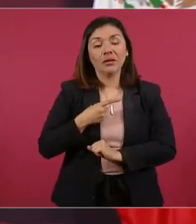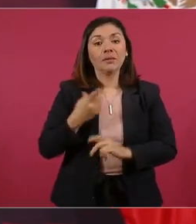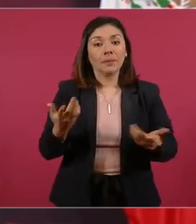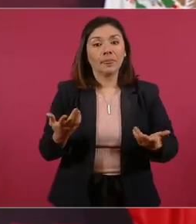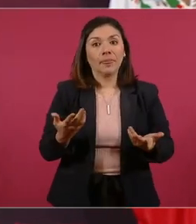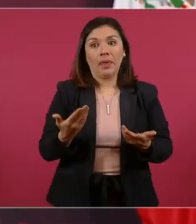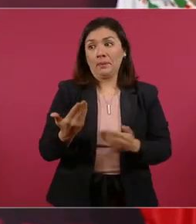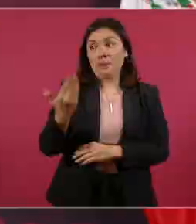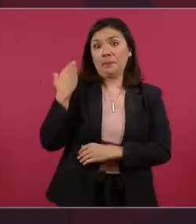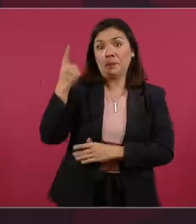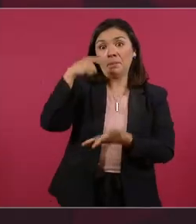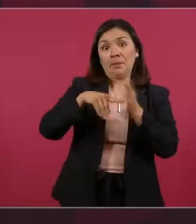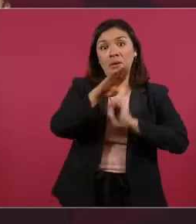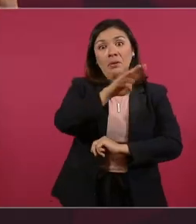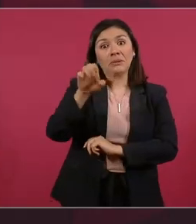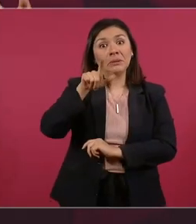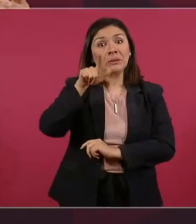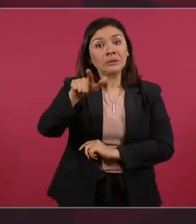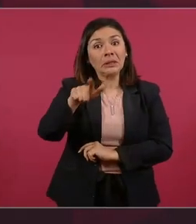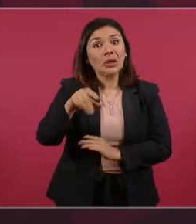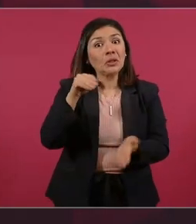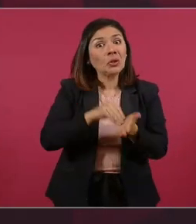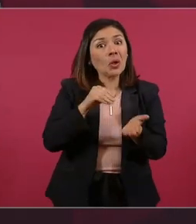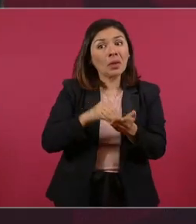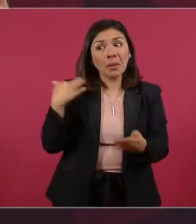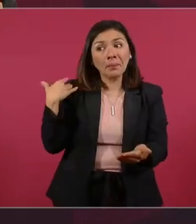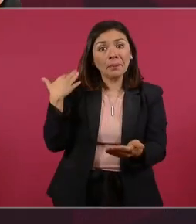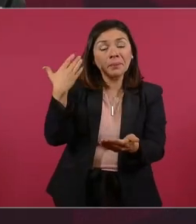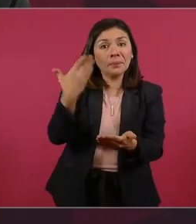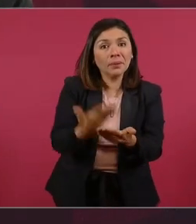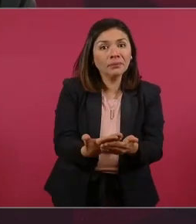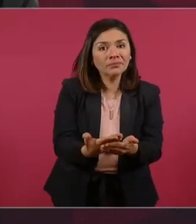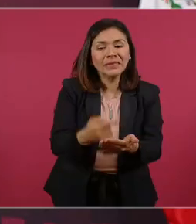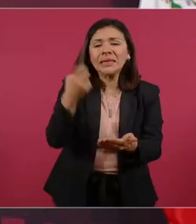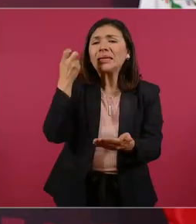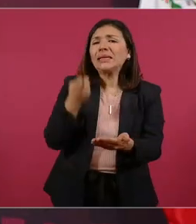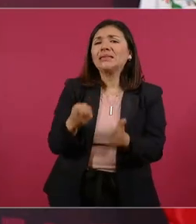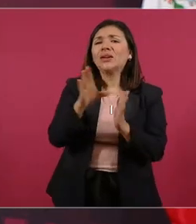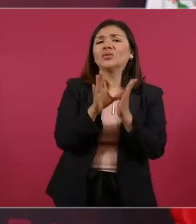de 1917, vigente, porque ya perdió